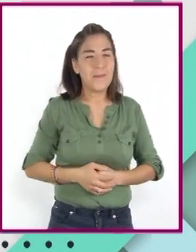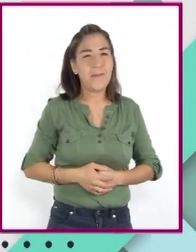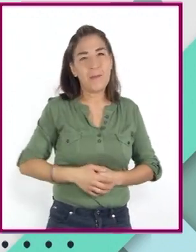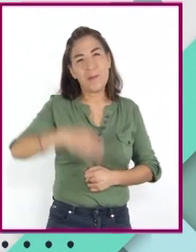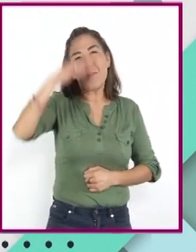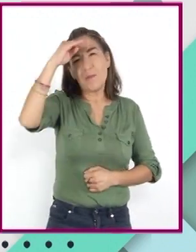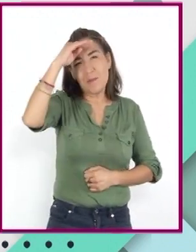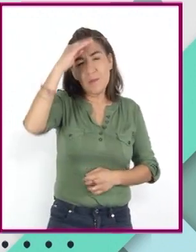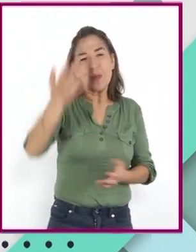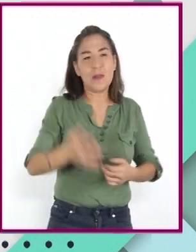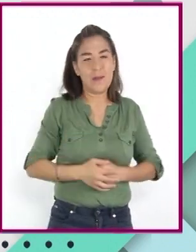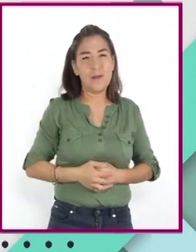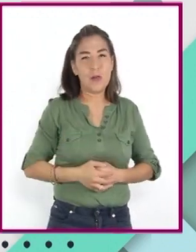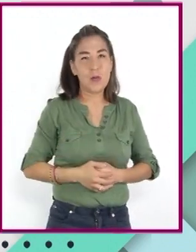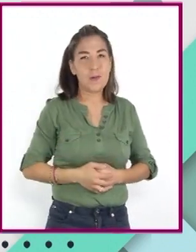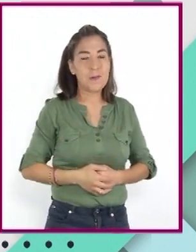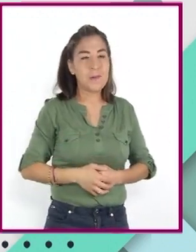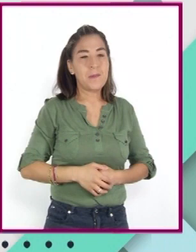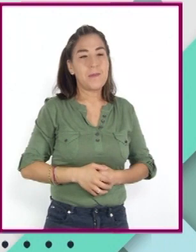El producto.